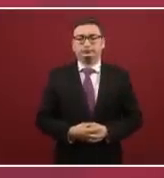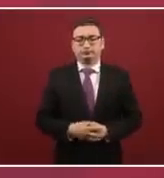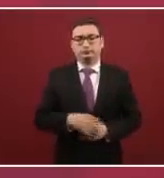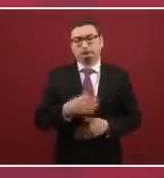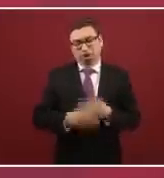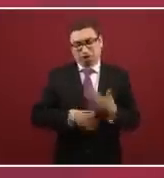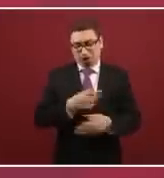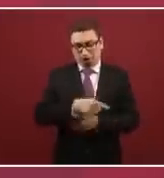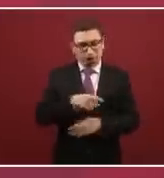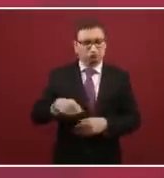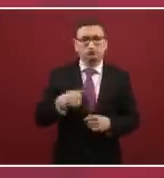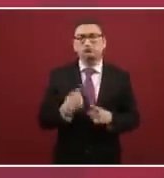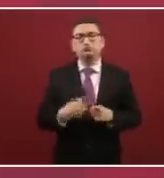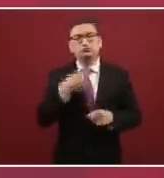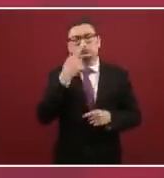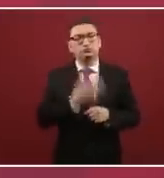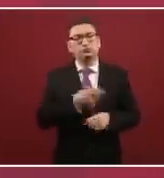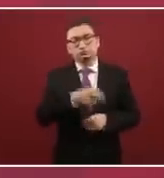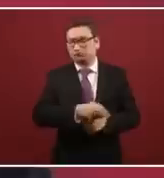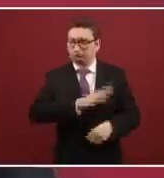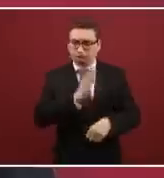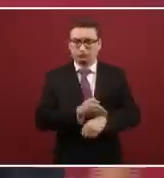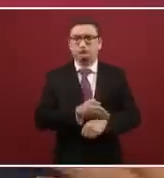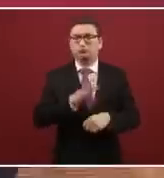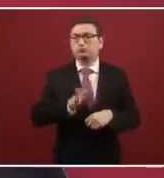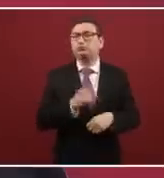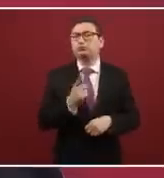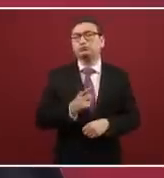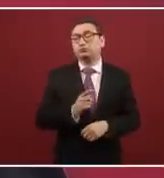castigara a responsables, porque si no,